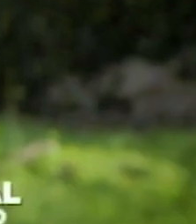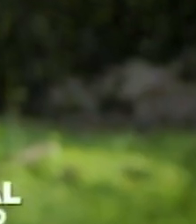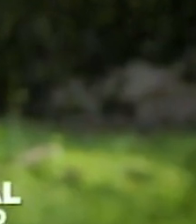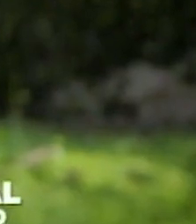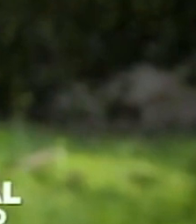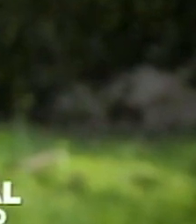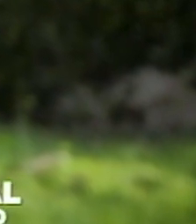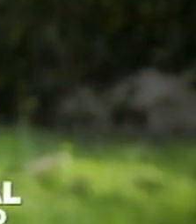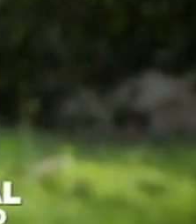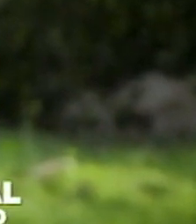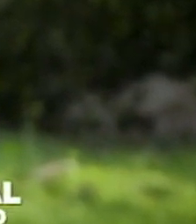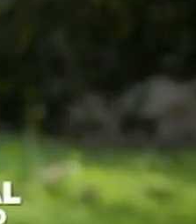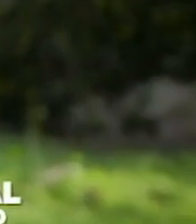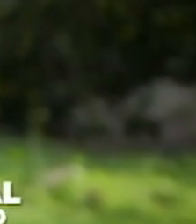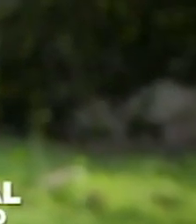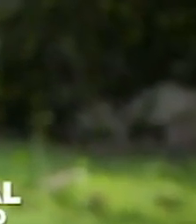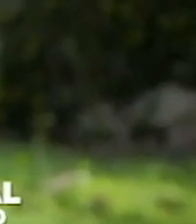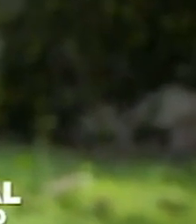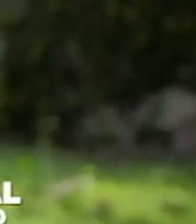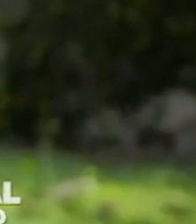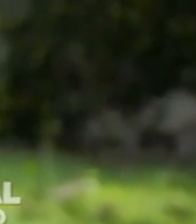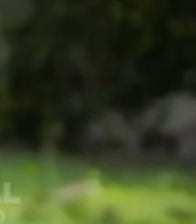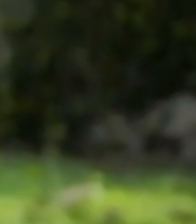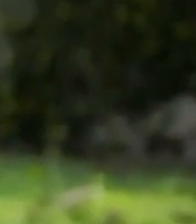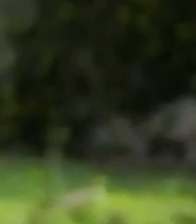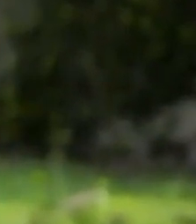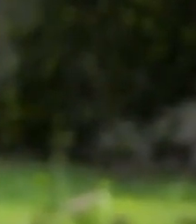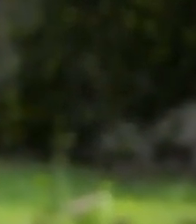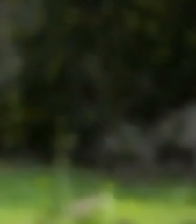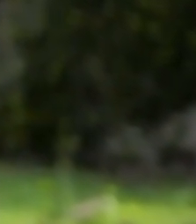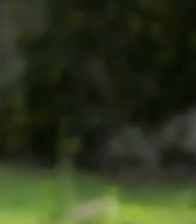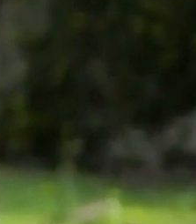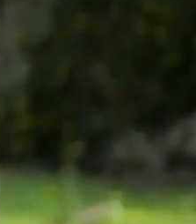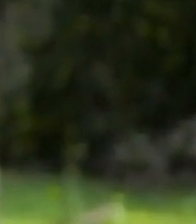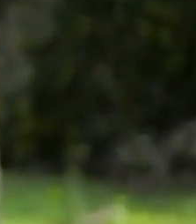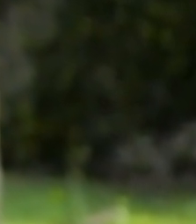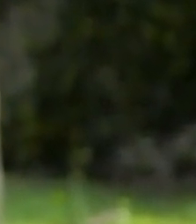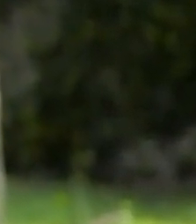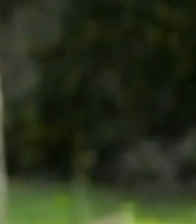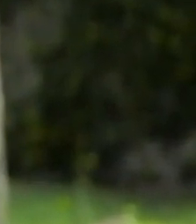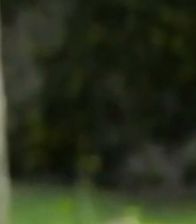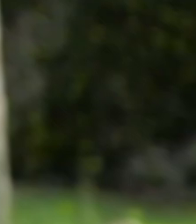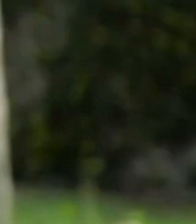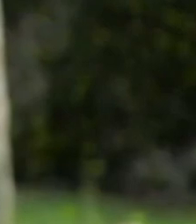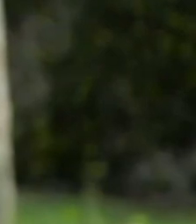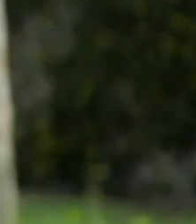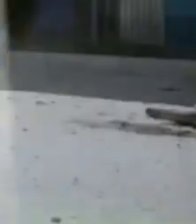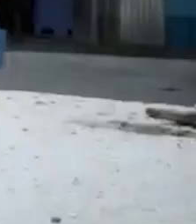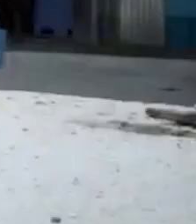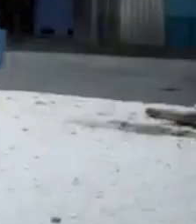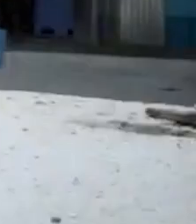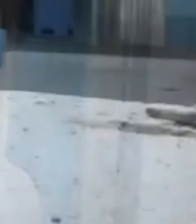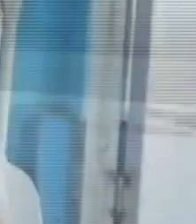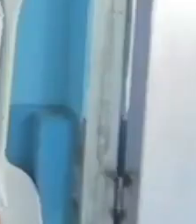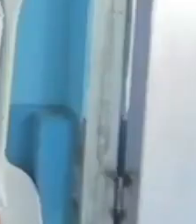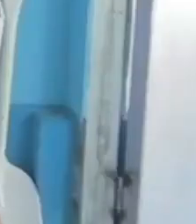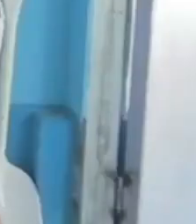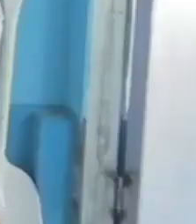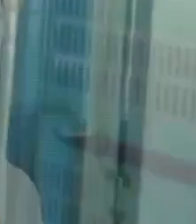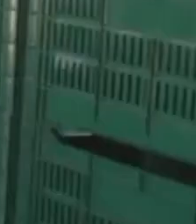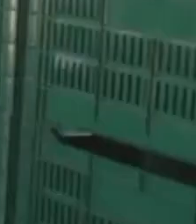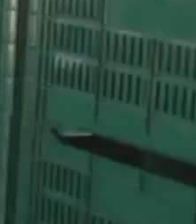En el siguiente capítulo de Camino al Desarrollo presentaremos el programa Transformando Comunidades del Banco Nacional de Costa Rica y su aporte a